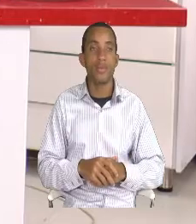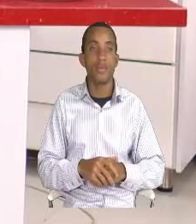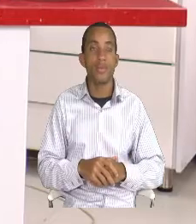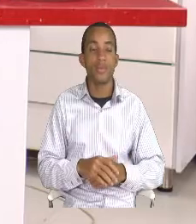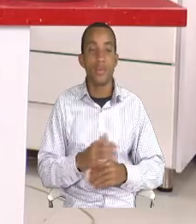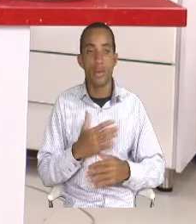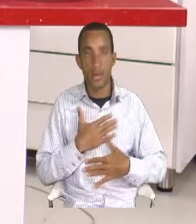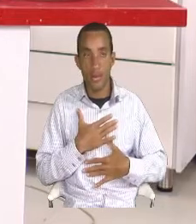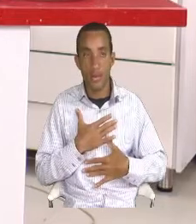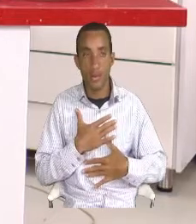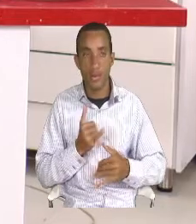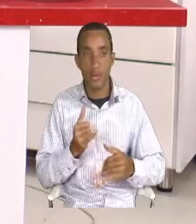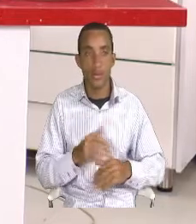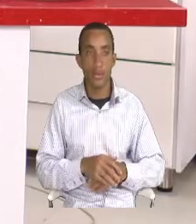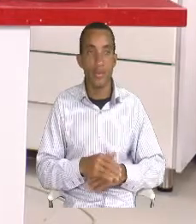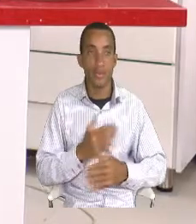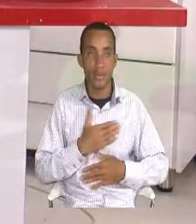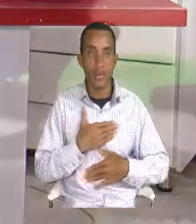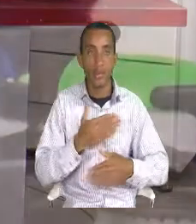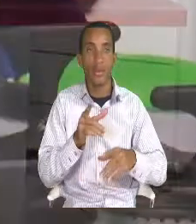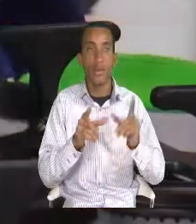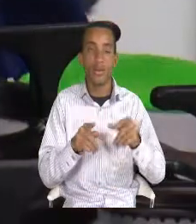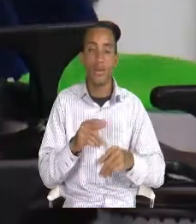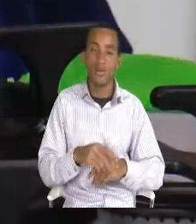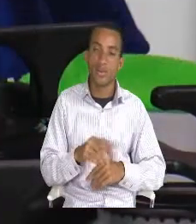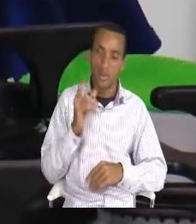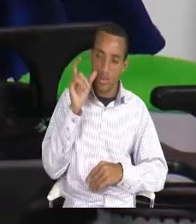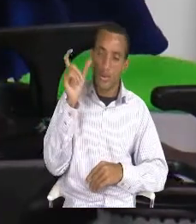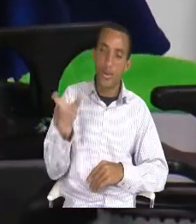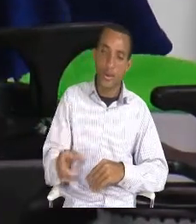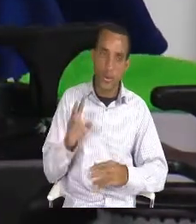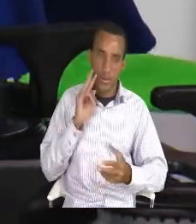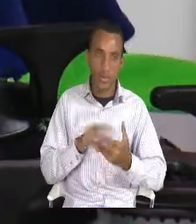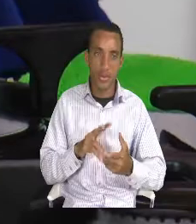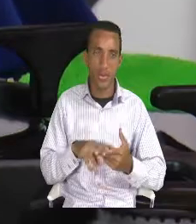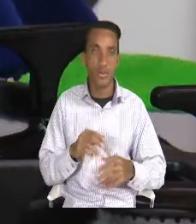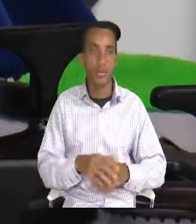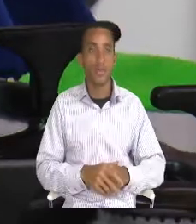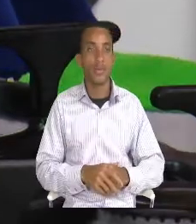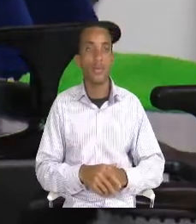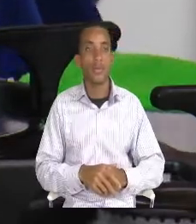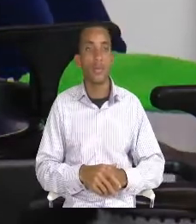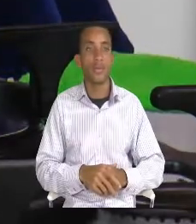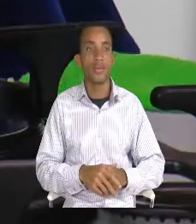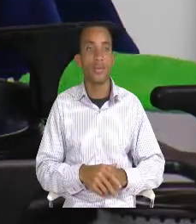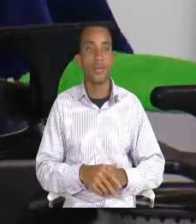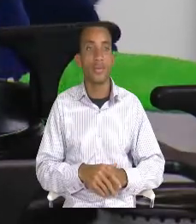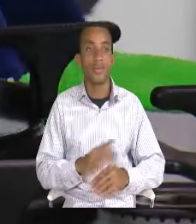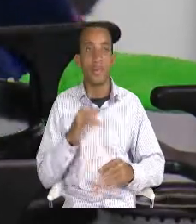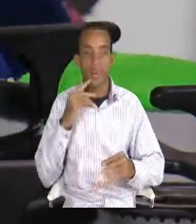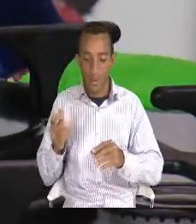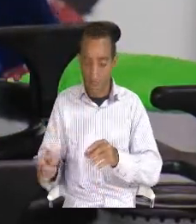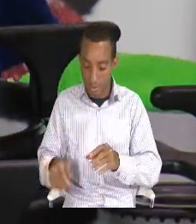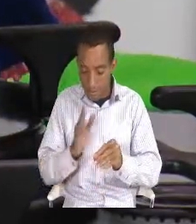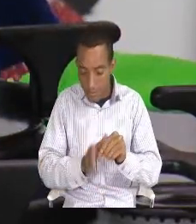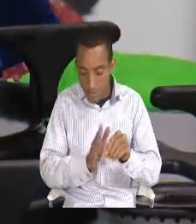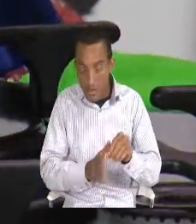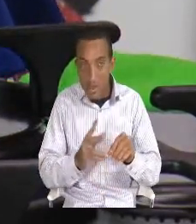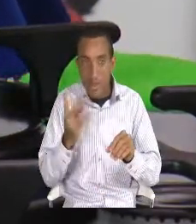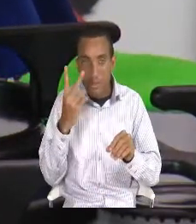Rochi, Emperatriz, hay mucha gente que te conoce. Ay, y se acaba acá, el tiempo. Acá, adicioname ya el cilantro. Ajá. Vamos a